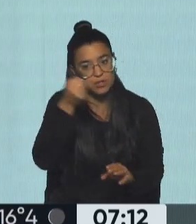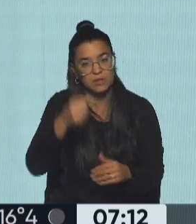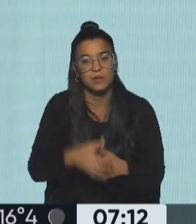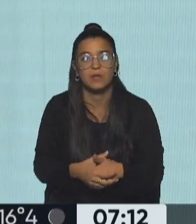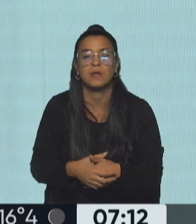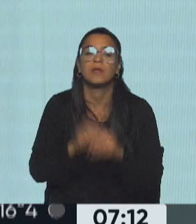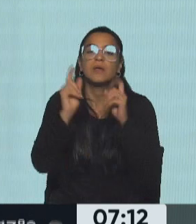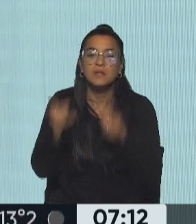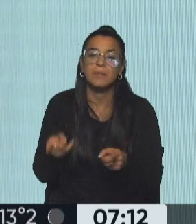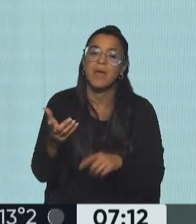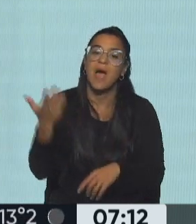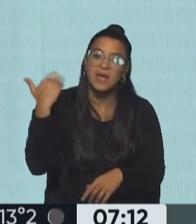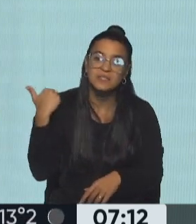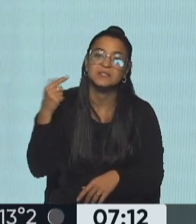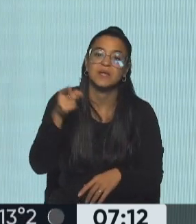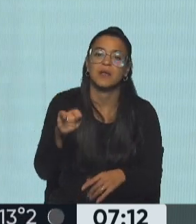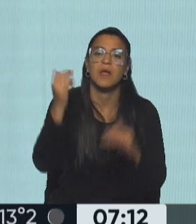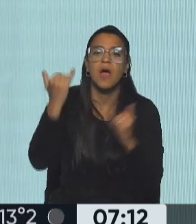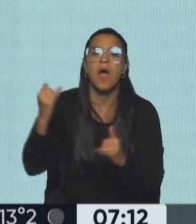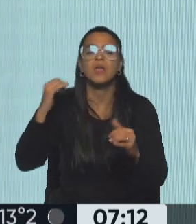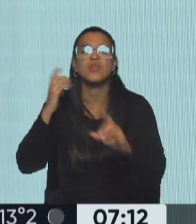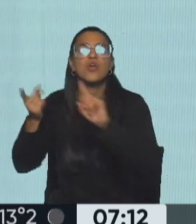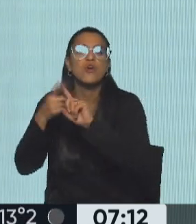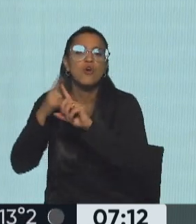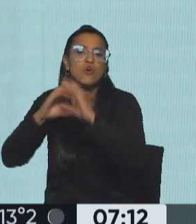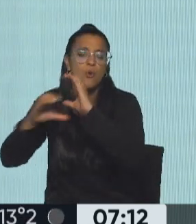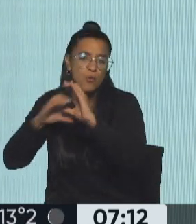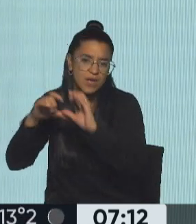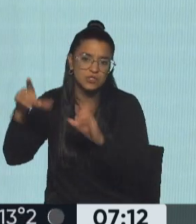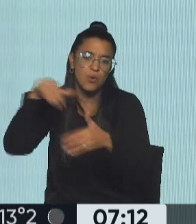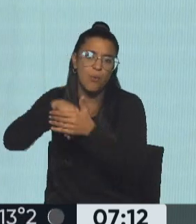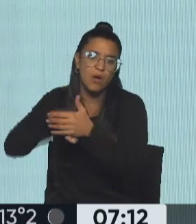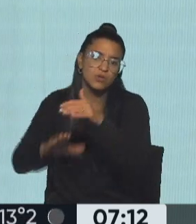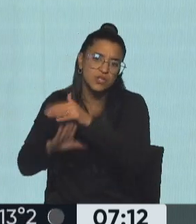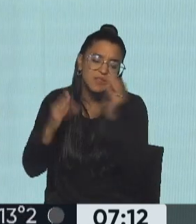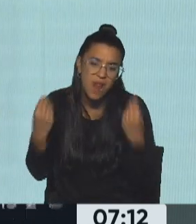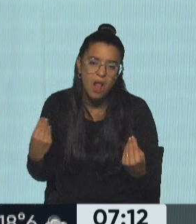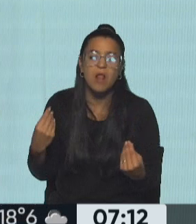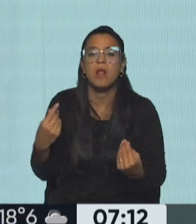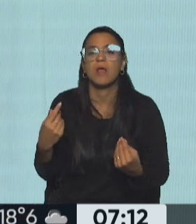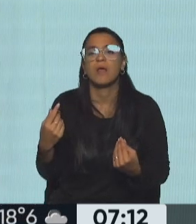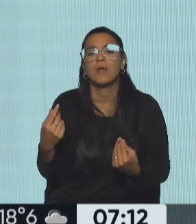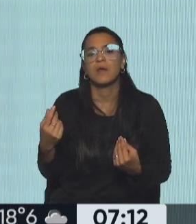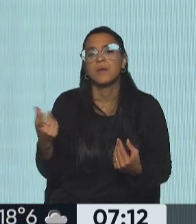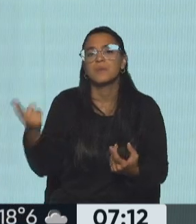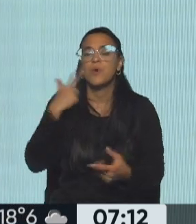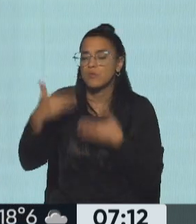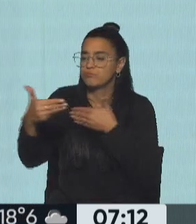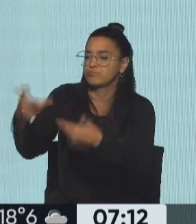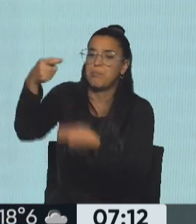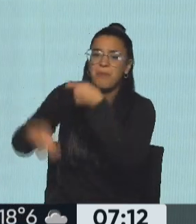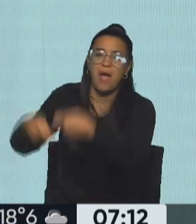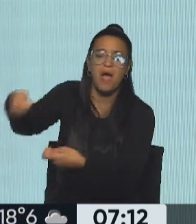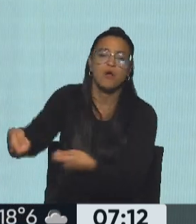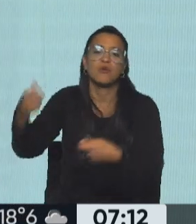además ayer se estableció también una comunicación por parte del Banco Central básicamente definiendo pagos de